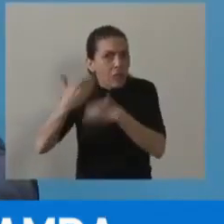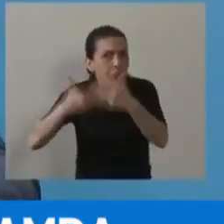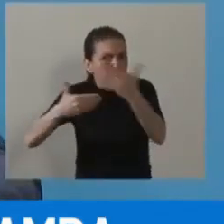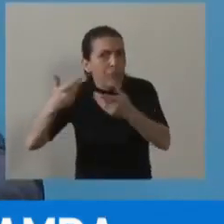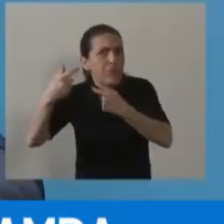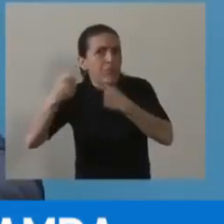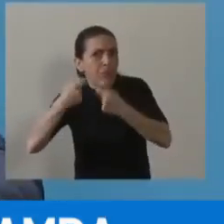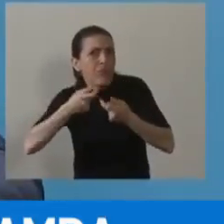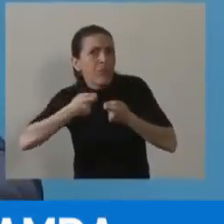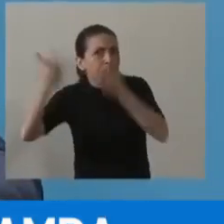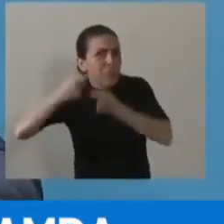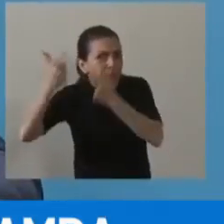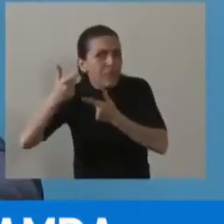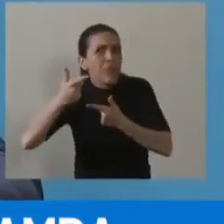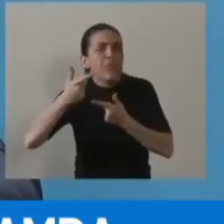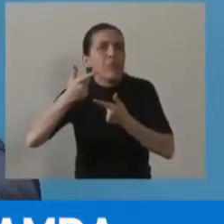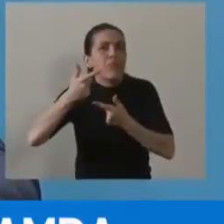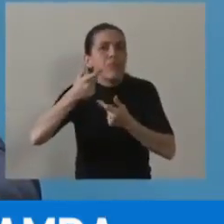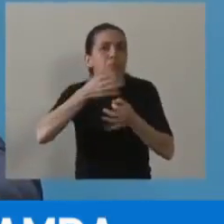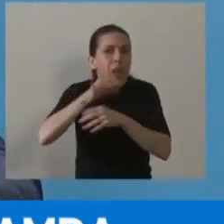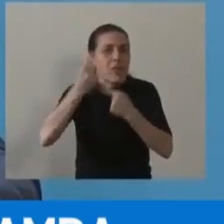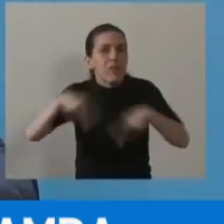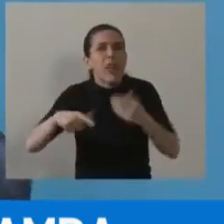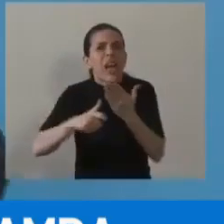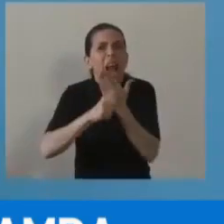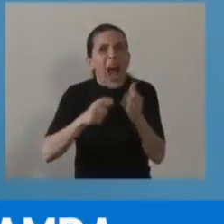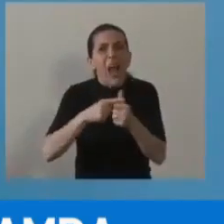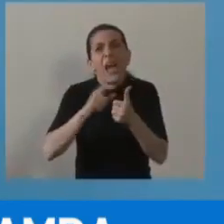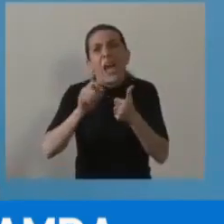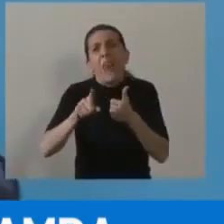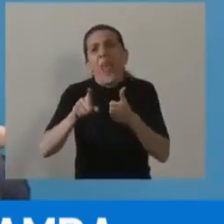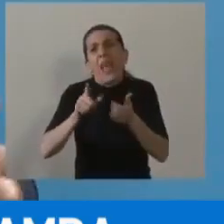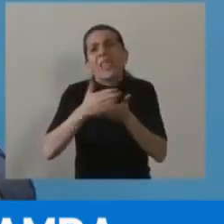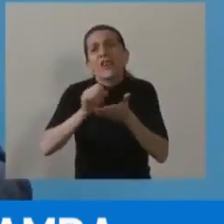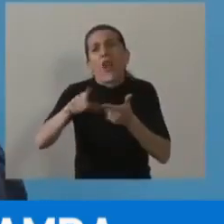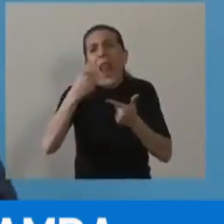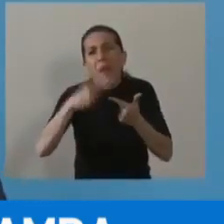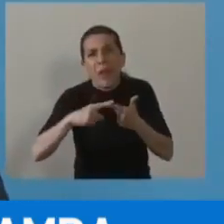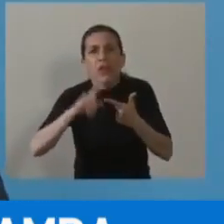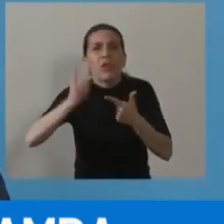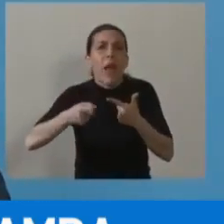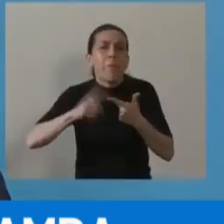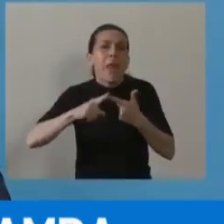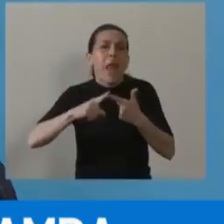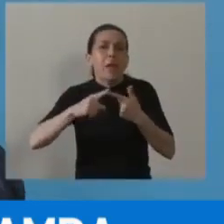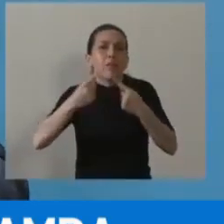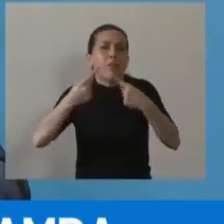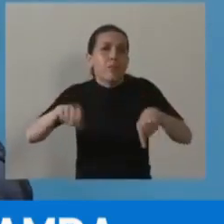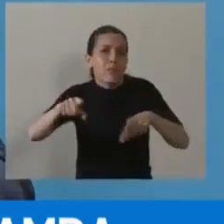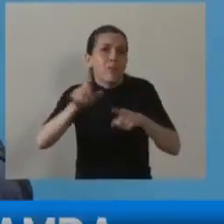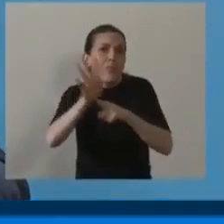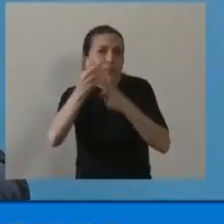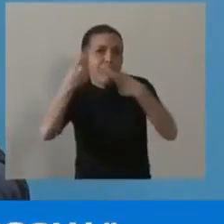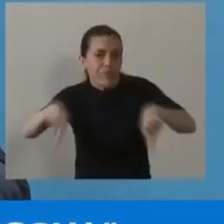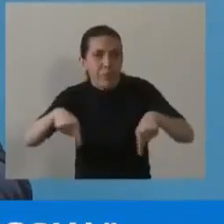le preocupa y mucho el aumento de contagios de coronavirus en los últimos días en el AMBA. Y aunque dijo entender esa presión